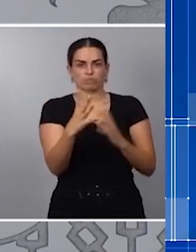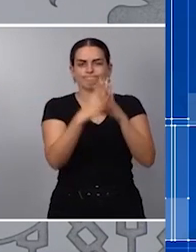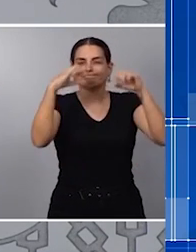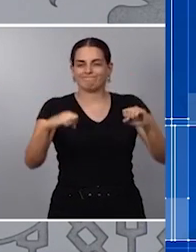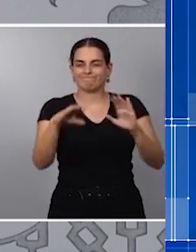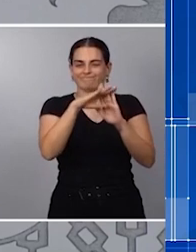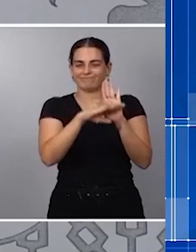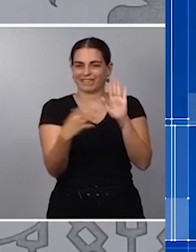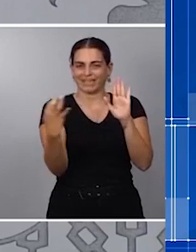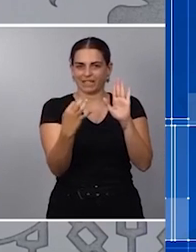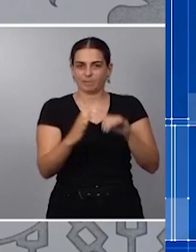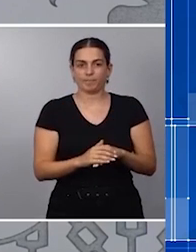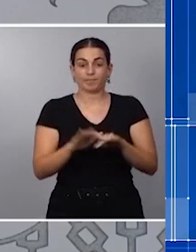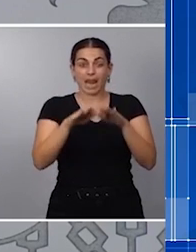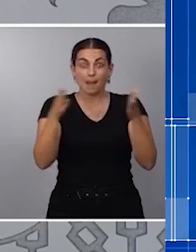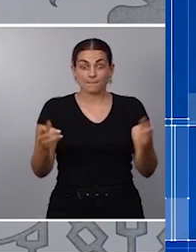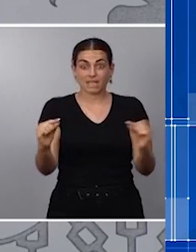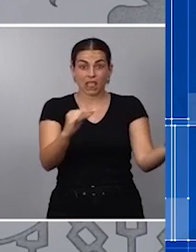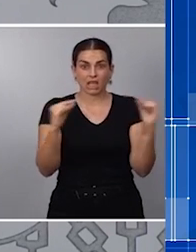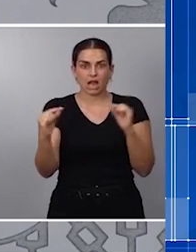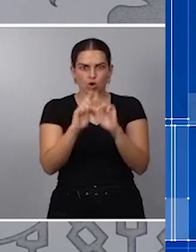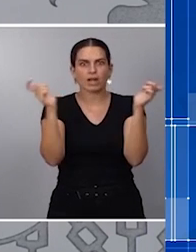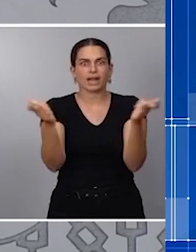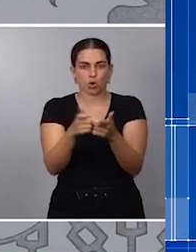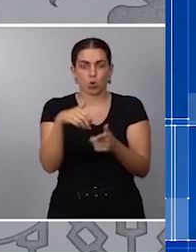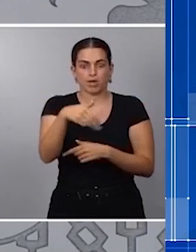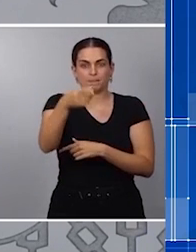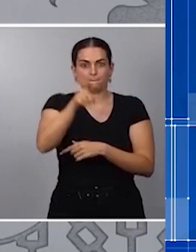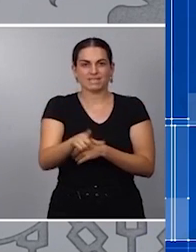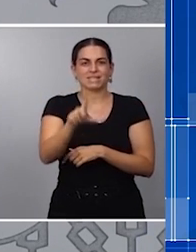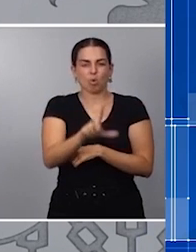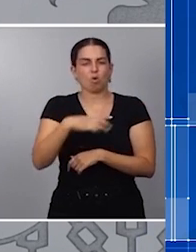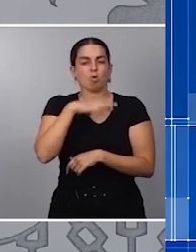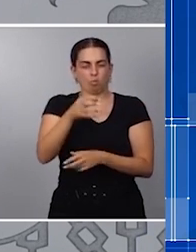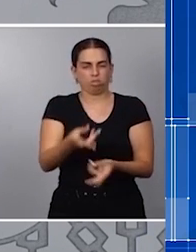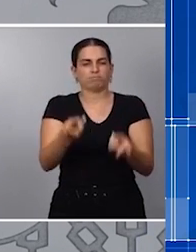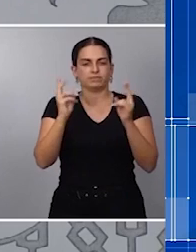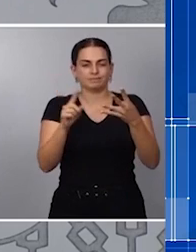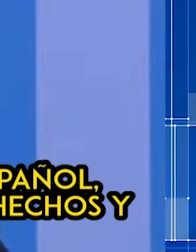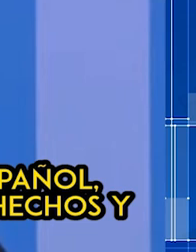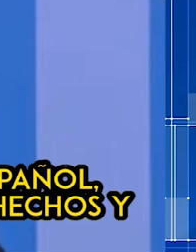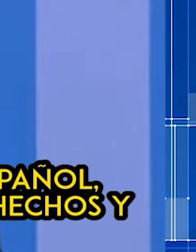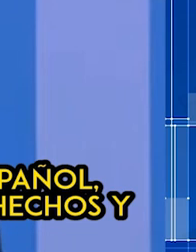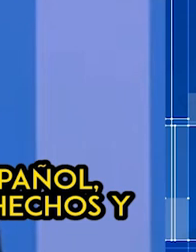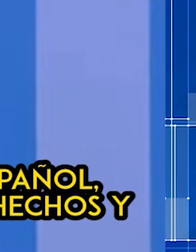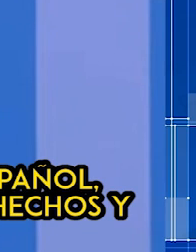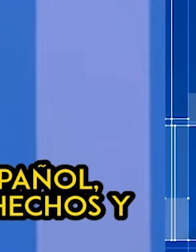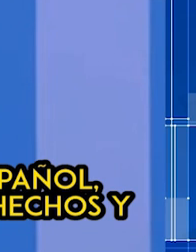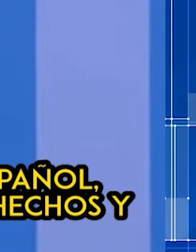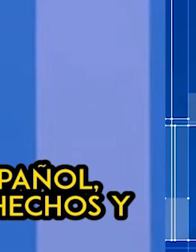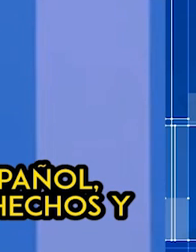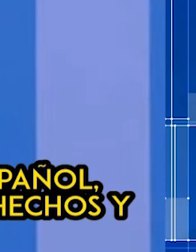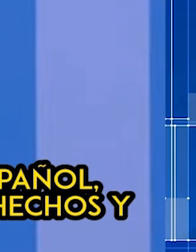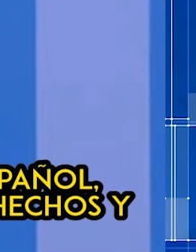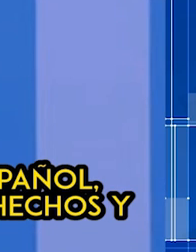mesa del diálogo pueda reunirse en este mes de julio, en la última semana, aquí también en Madrid. El conflicte